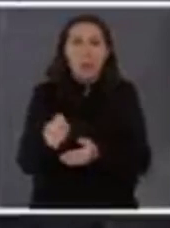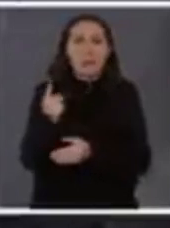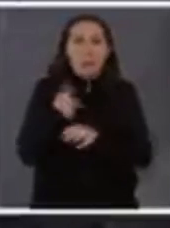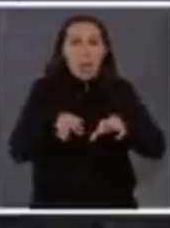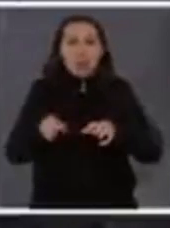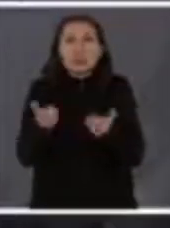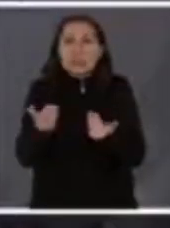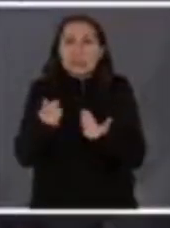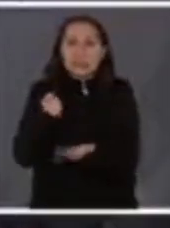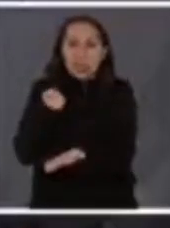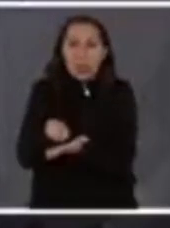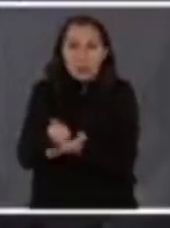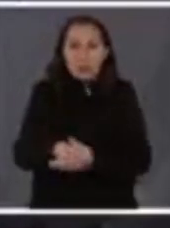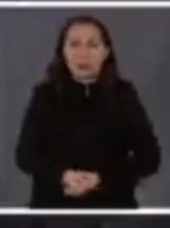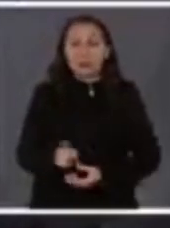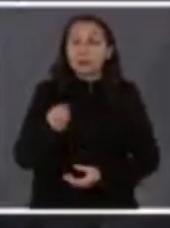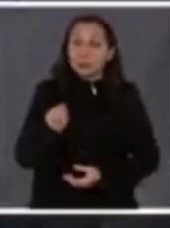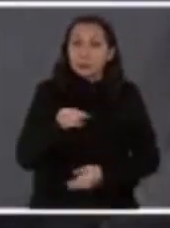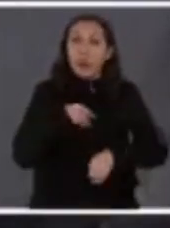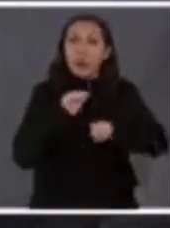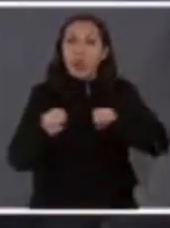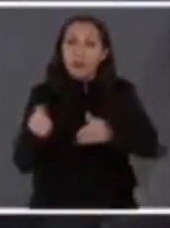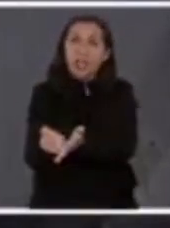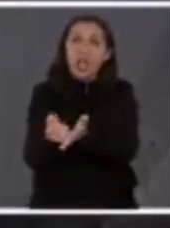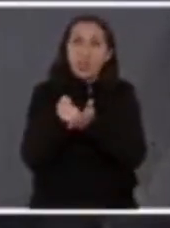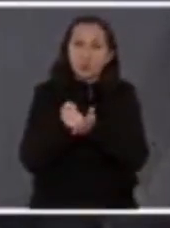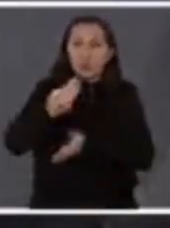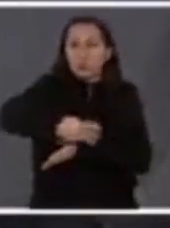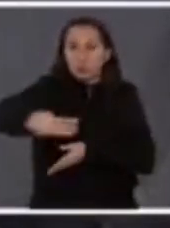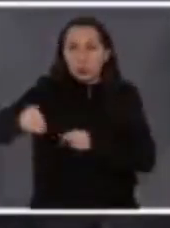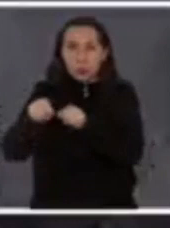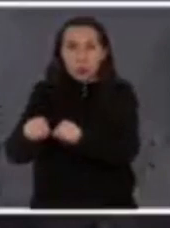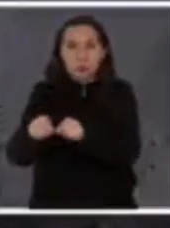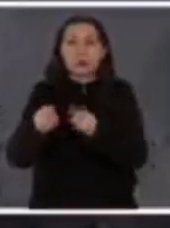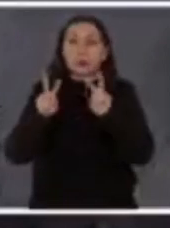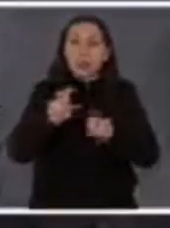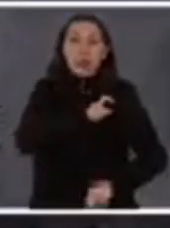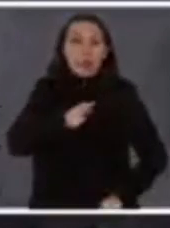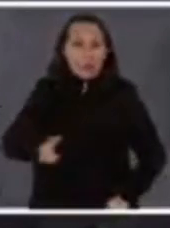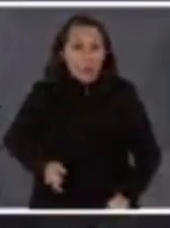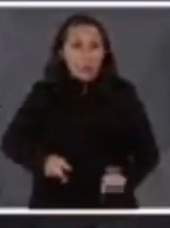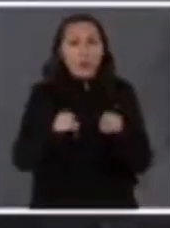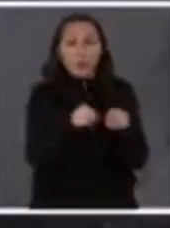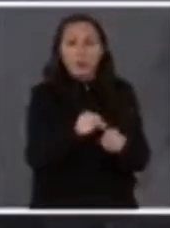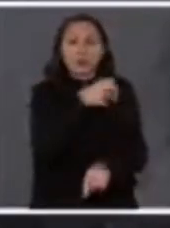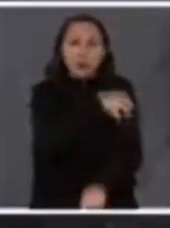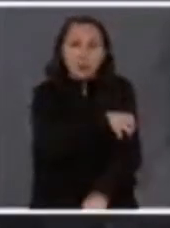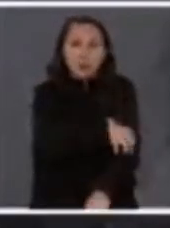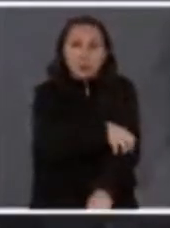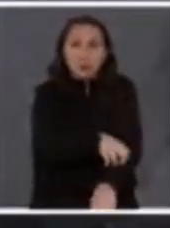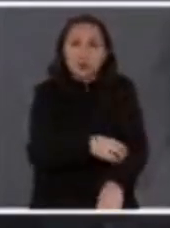enseres que sean necesarios. Y por lo tanto, hago un llamado a colaborar con los municipios, con los gobiernos regionales, que